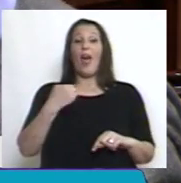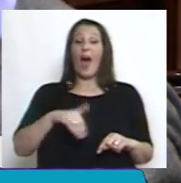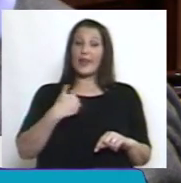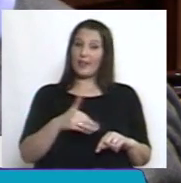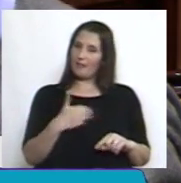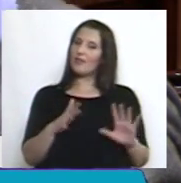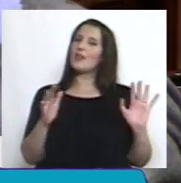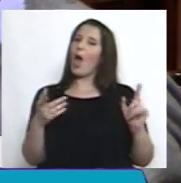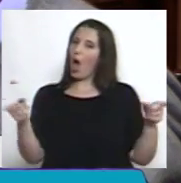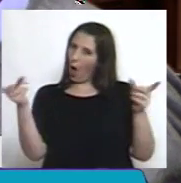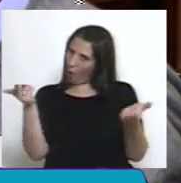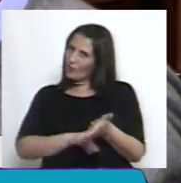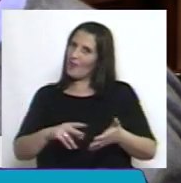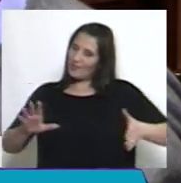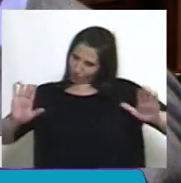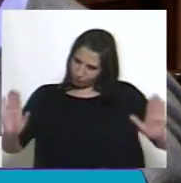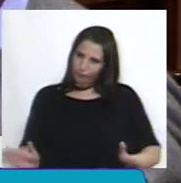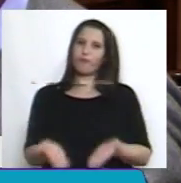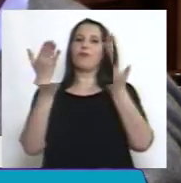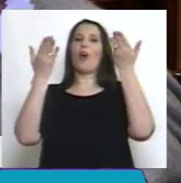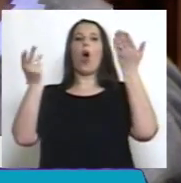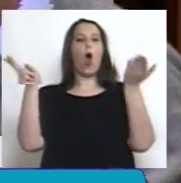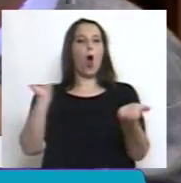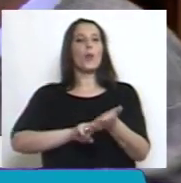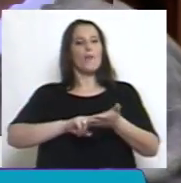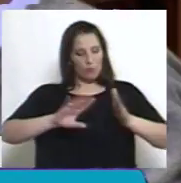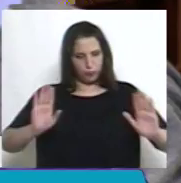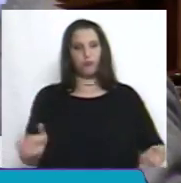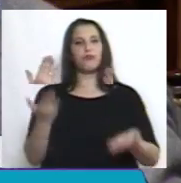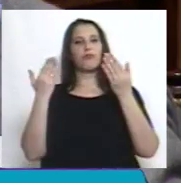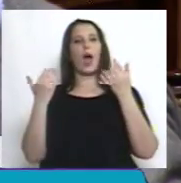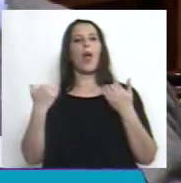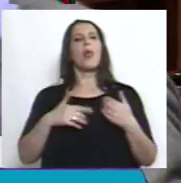vuelve al crecimiento, va a generar muchísimas oportunidades, pero también va a